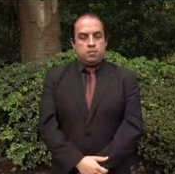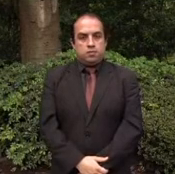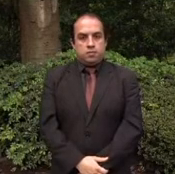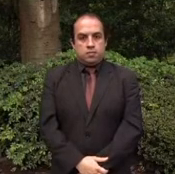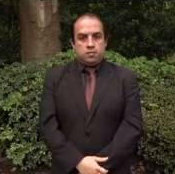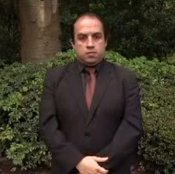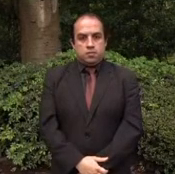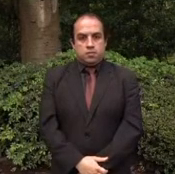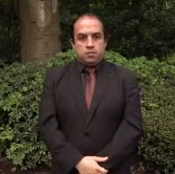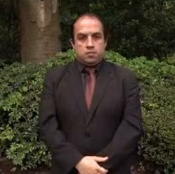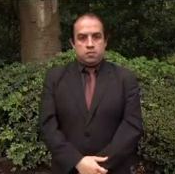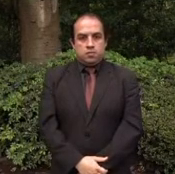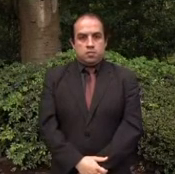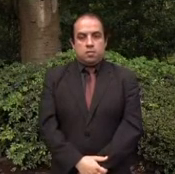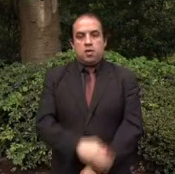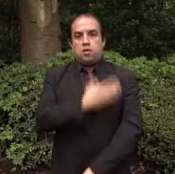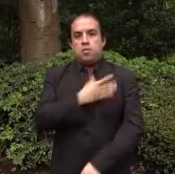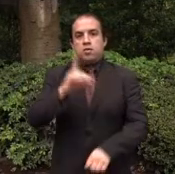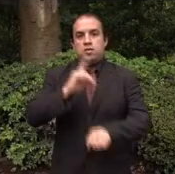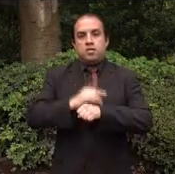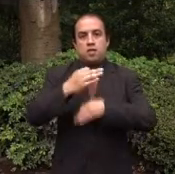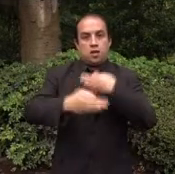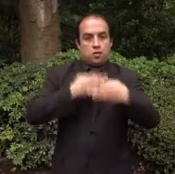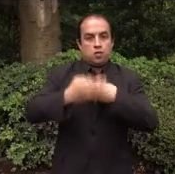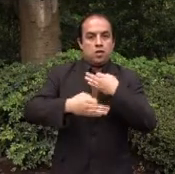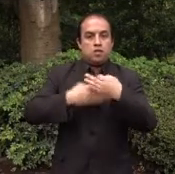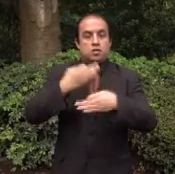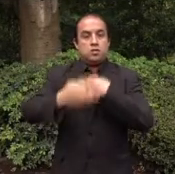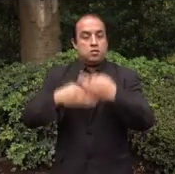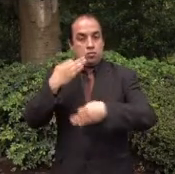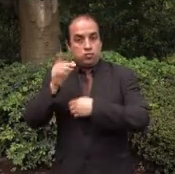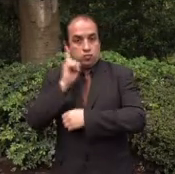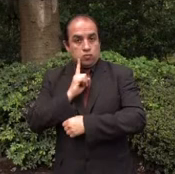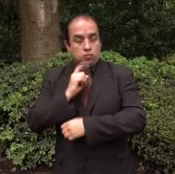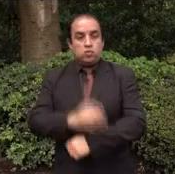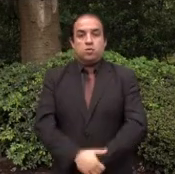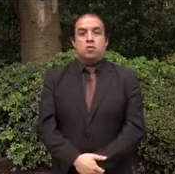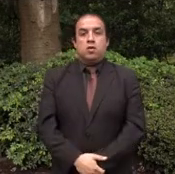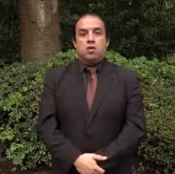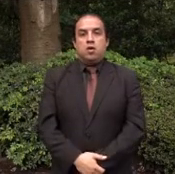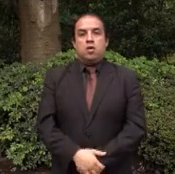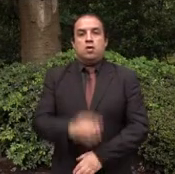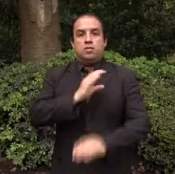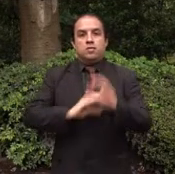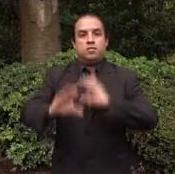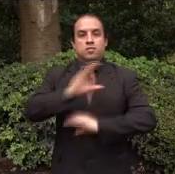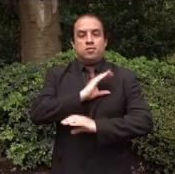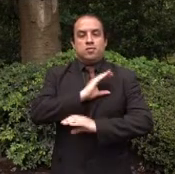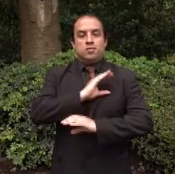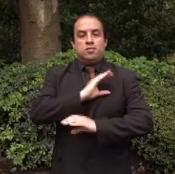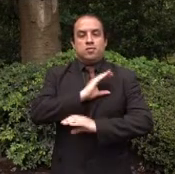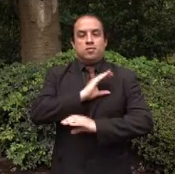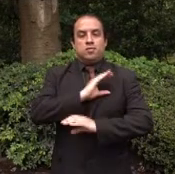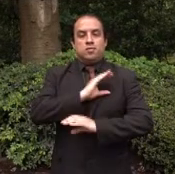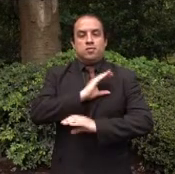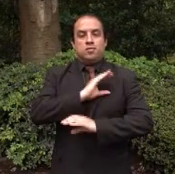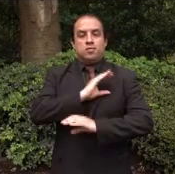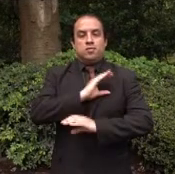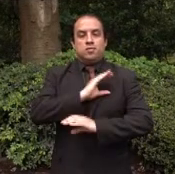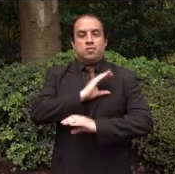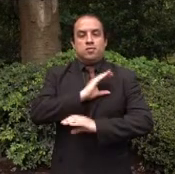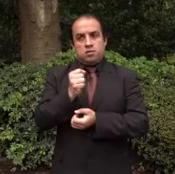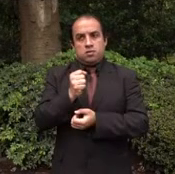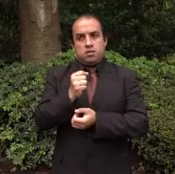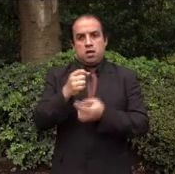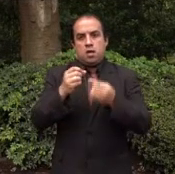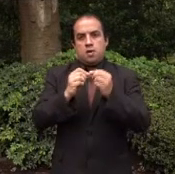todos. Doctora Sheinbaum, Secretaria Frausto, un gusto. Básicamente, para abrir el